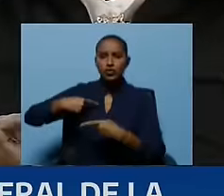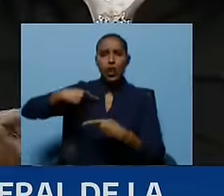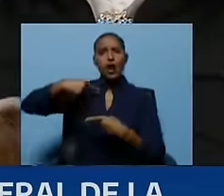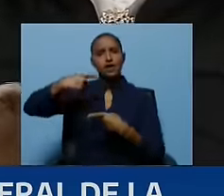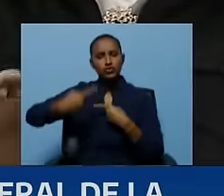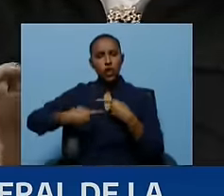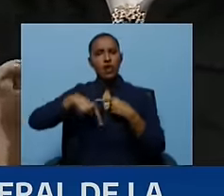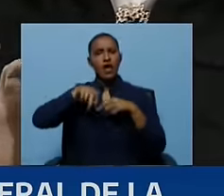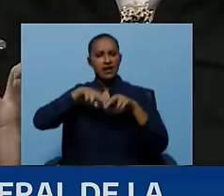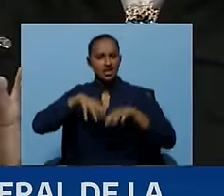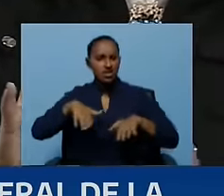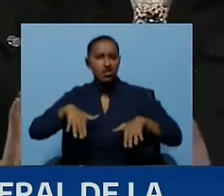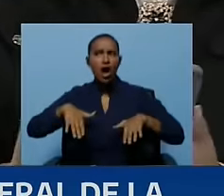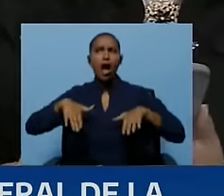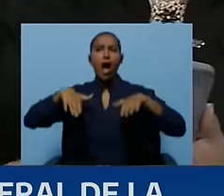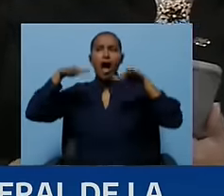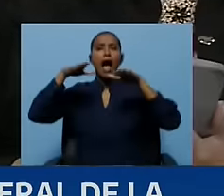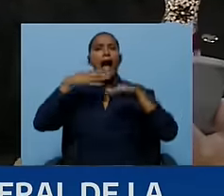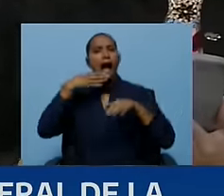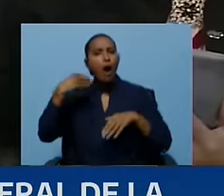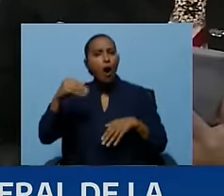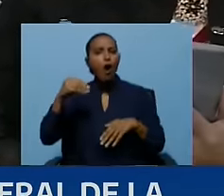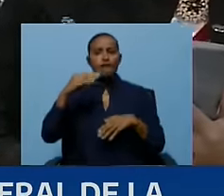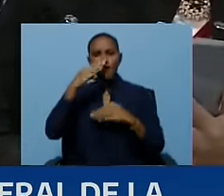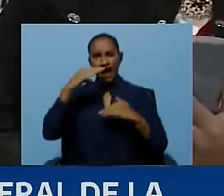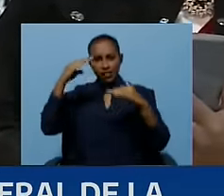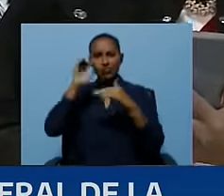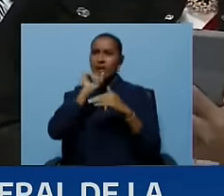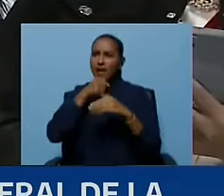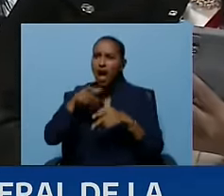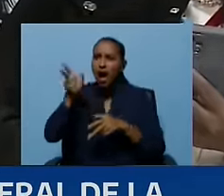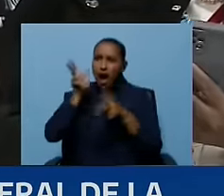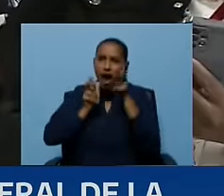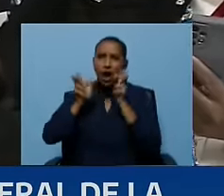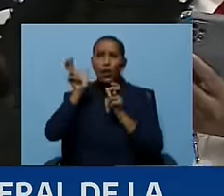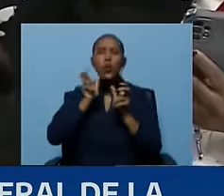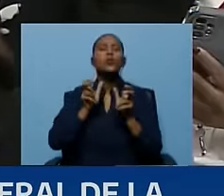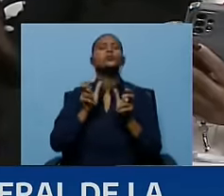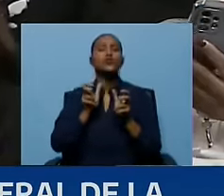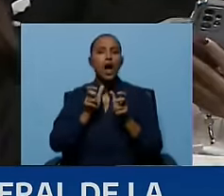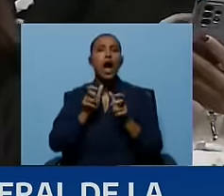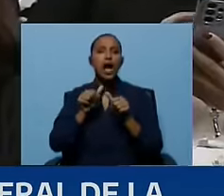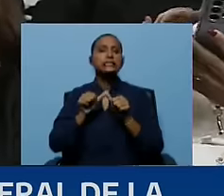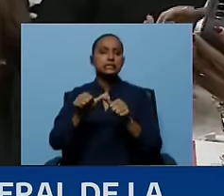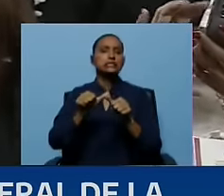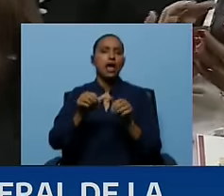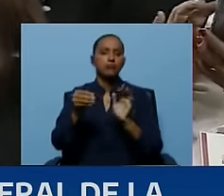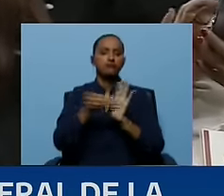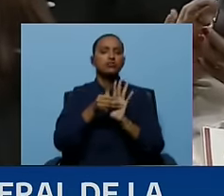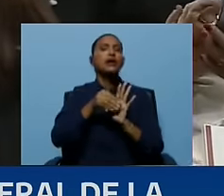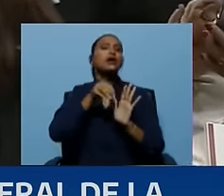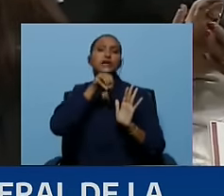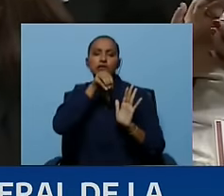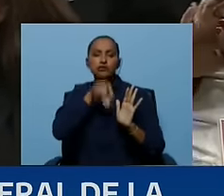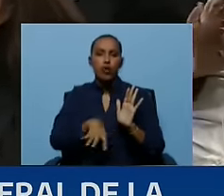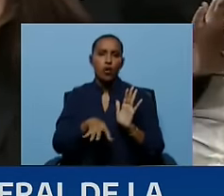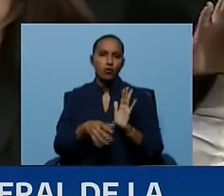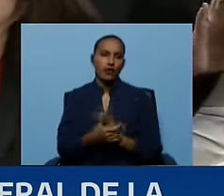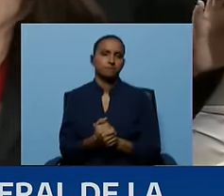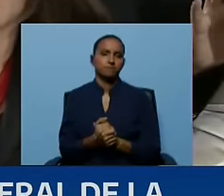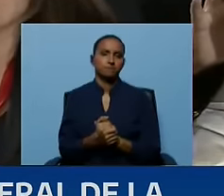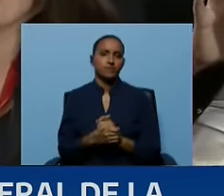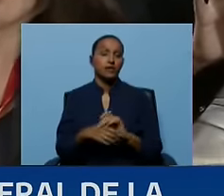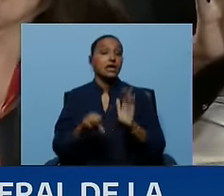hasta que ocurrió lo que tenía que ocurrir. Que la causa, la imagen, el